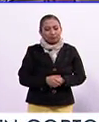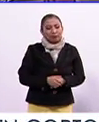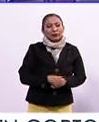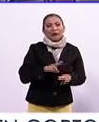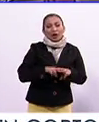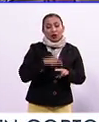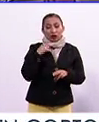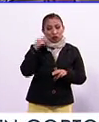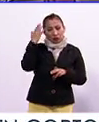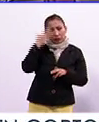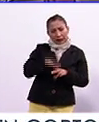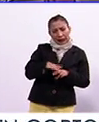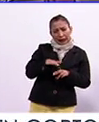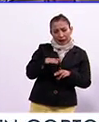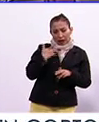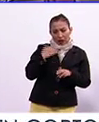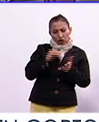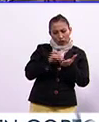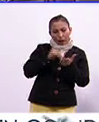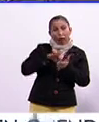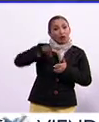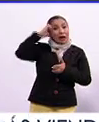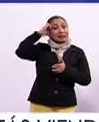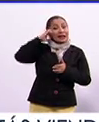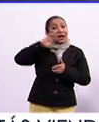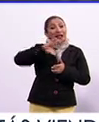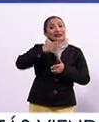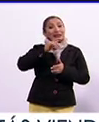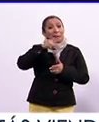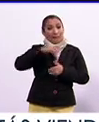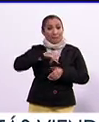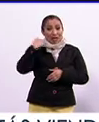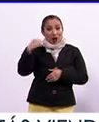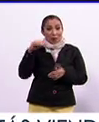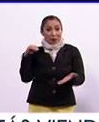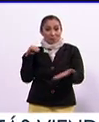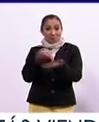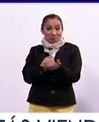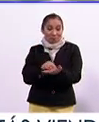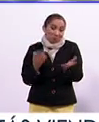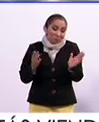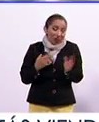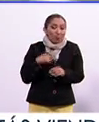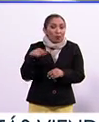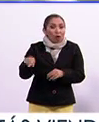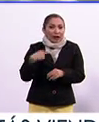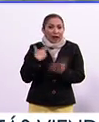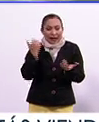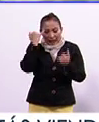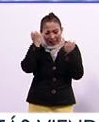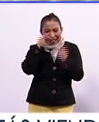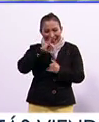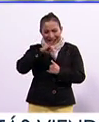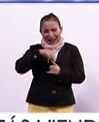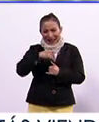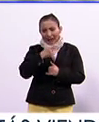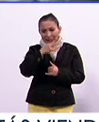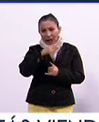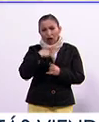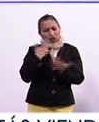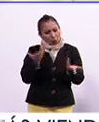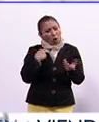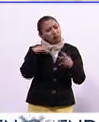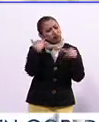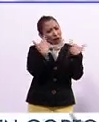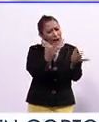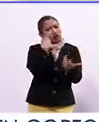Y hasta donde tengo entendido, hay una estación del Chepe que lleva mi nombre. Porque a los ingenieros que estuvimos ahí les